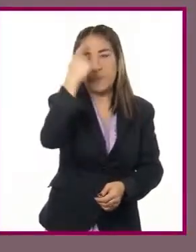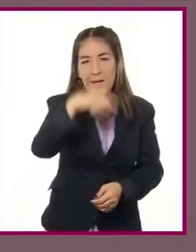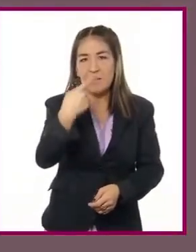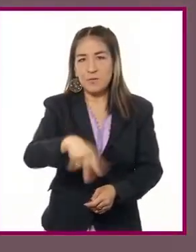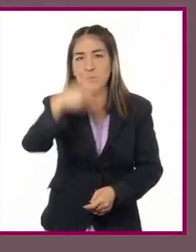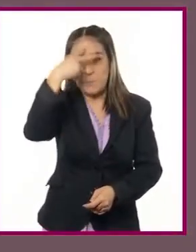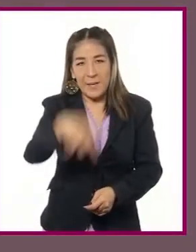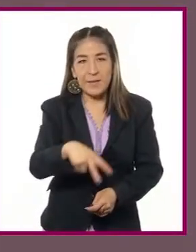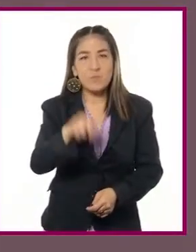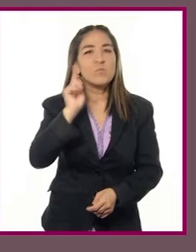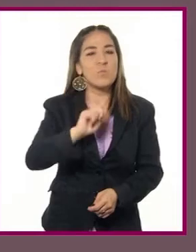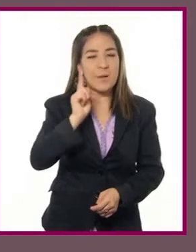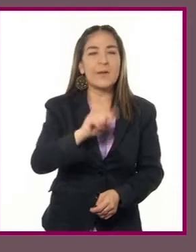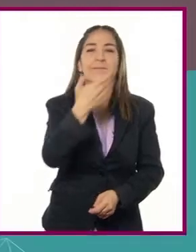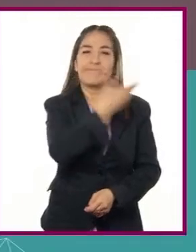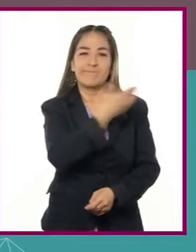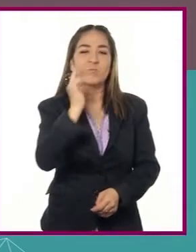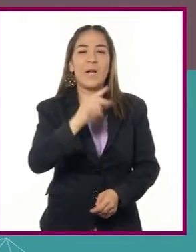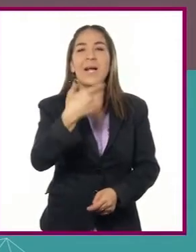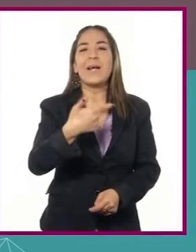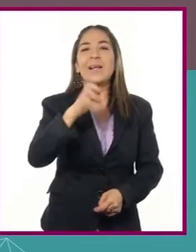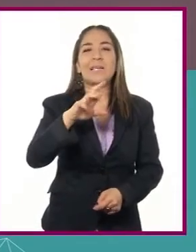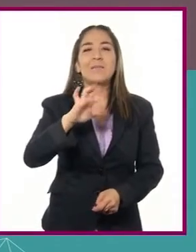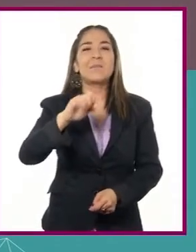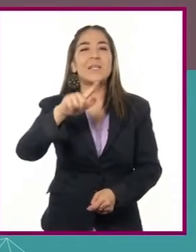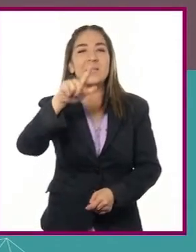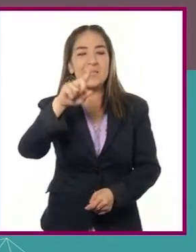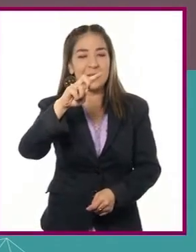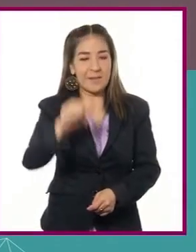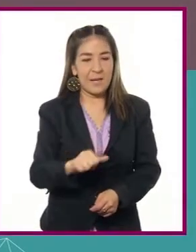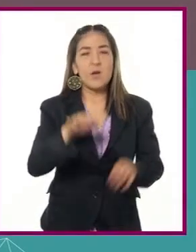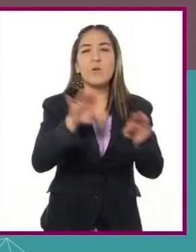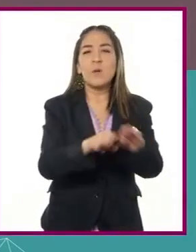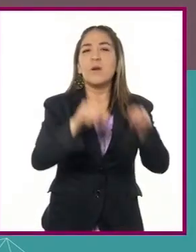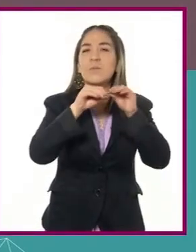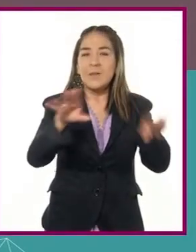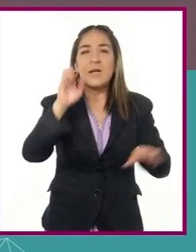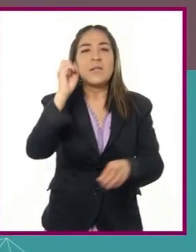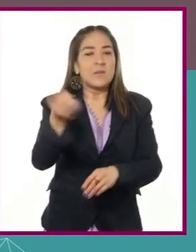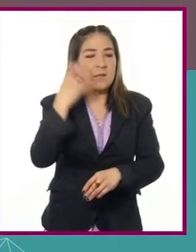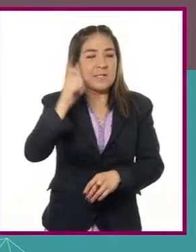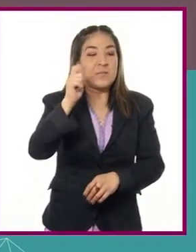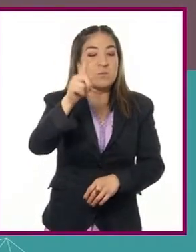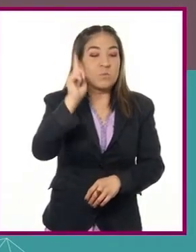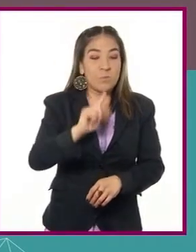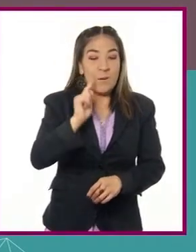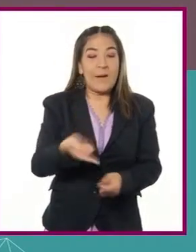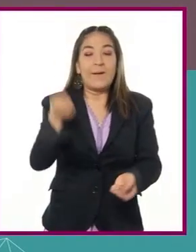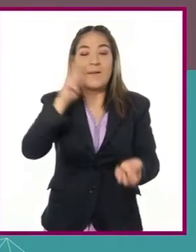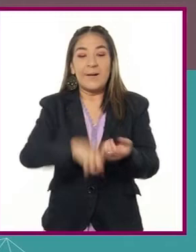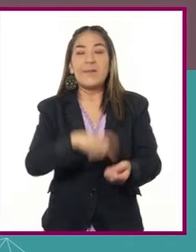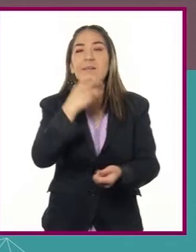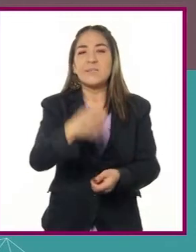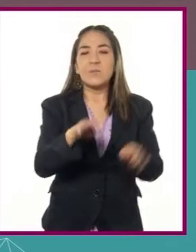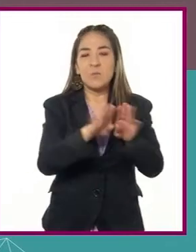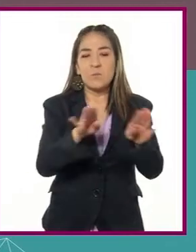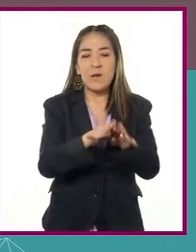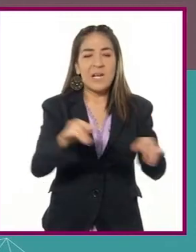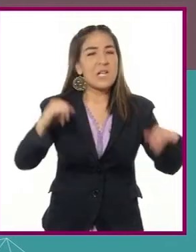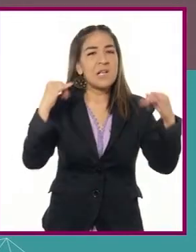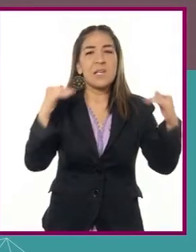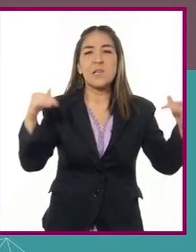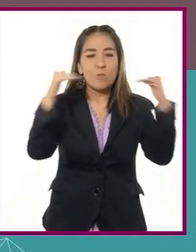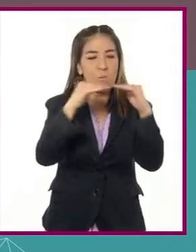Galindo. En el primer Congreso Feminista leyeron su ponencia La mujer en el porvenir, donde planteó la igualdad